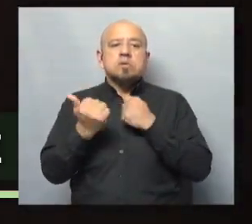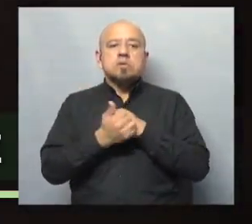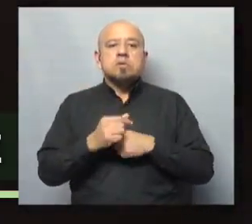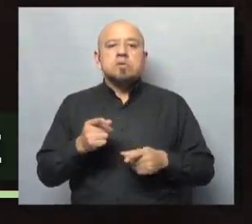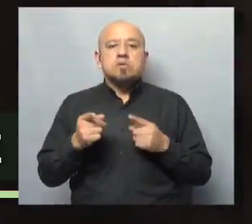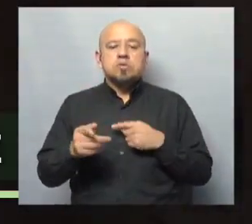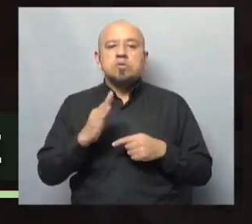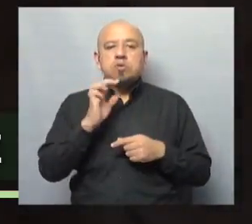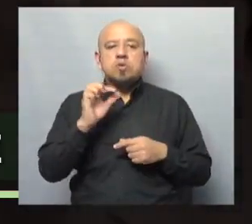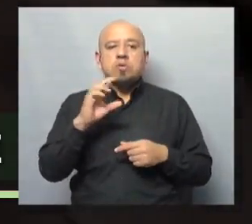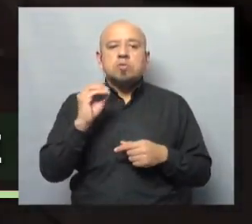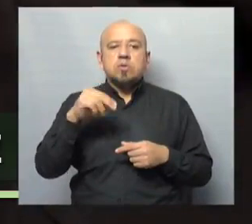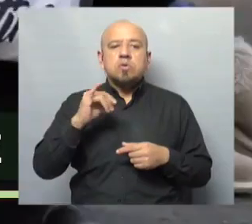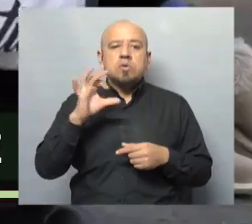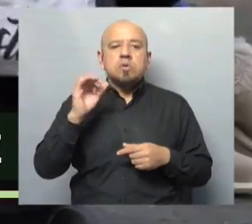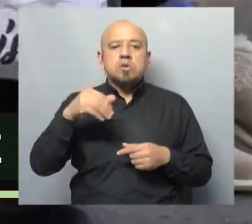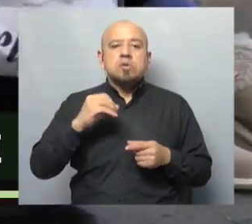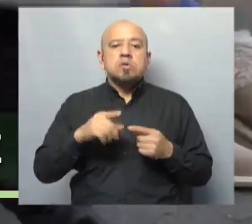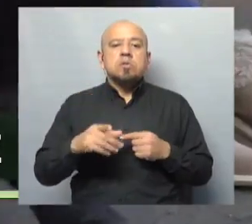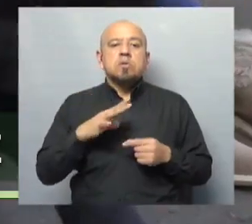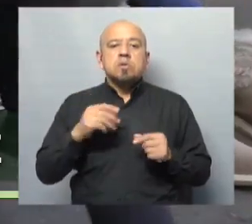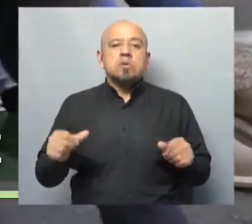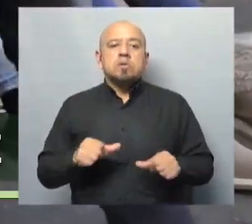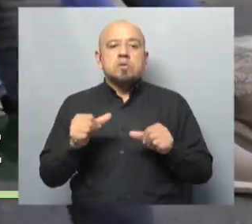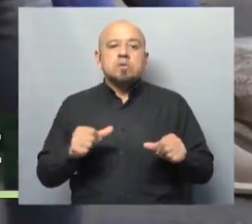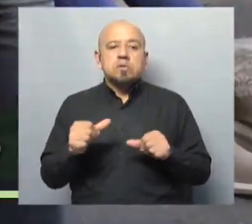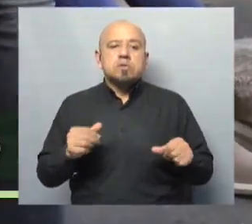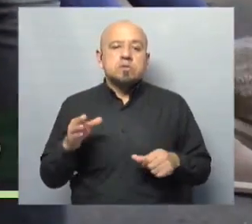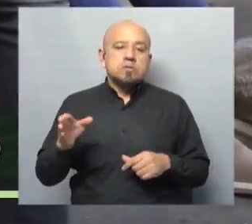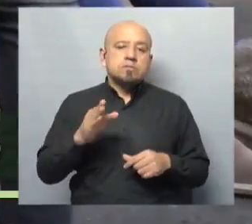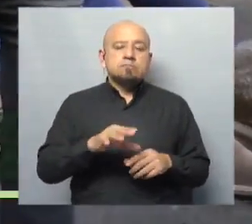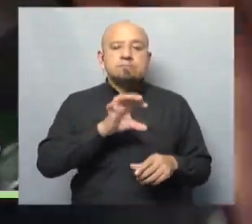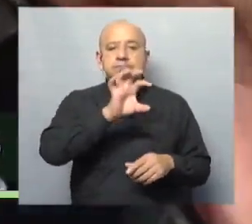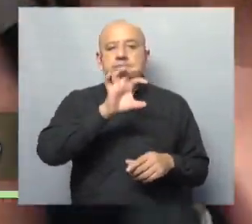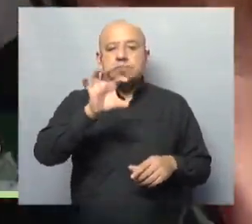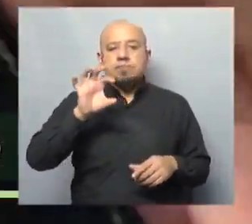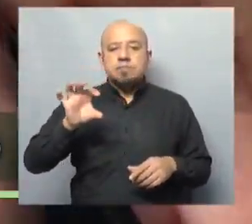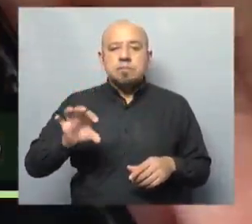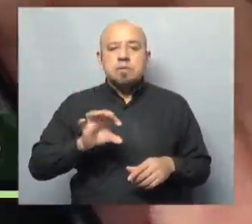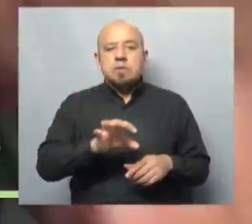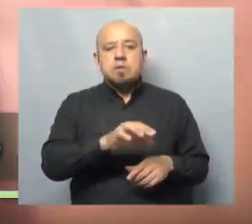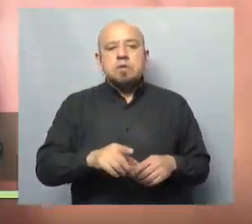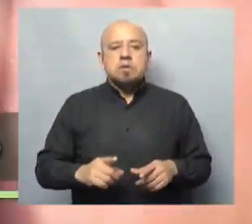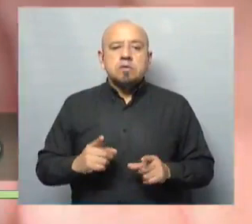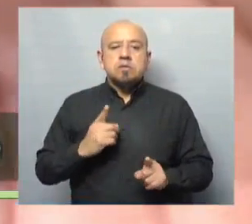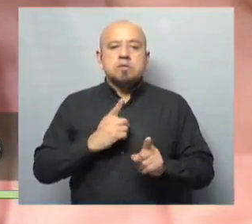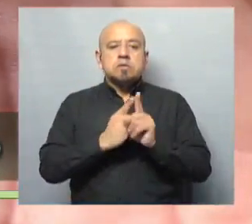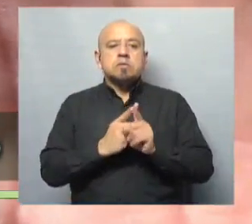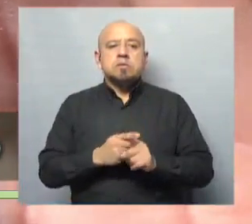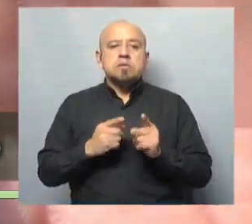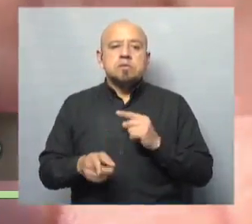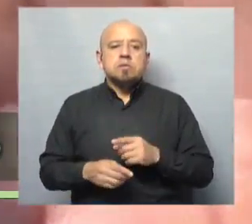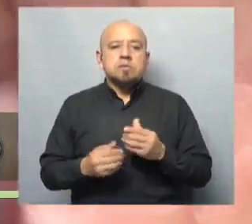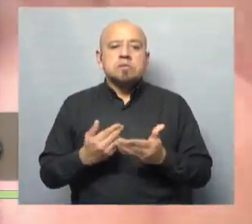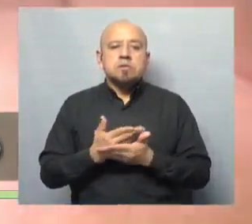se encuentra en alerta y movilización realizaremos en cada provincia de nuestro país encuentros del consejo del partido justicialista y